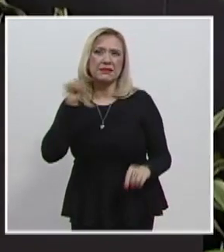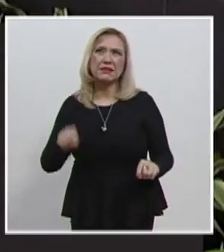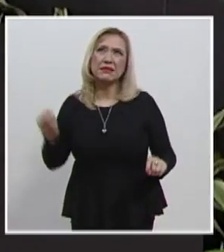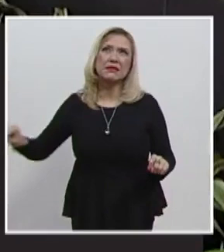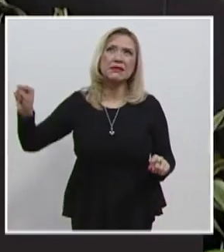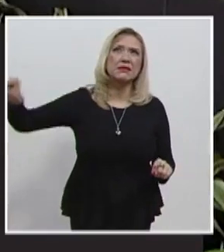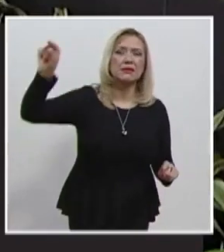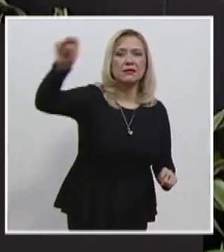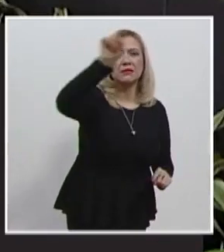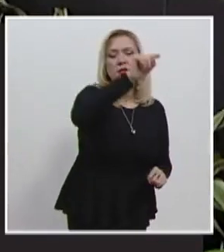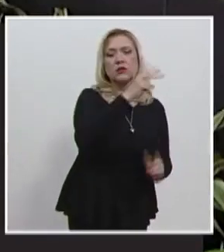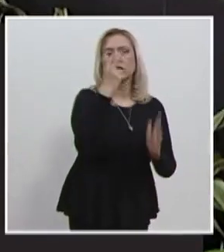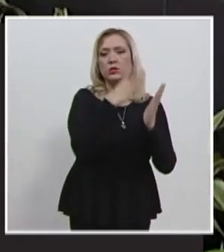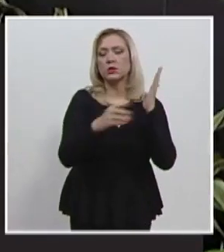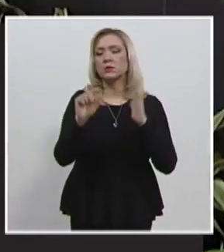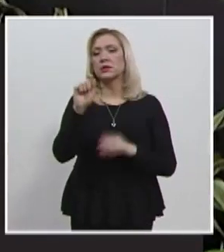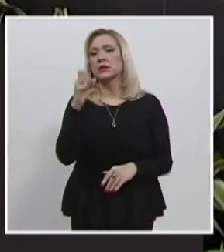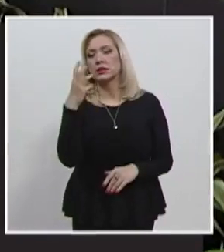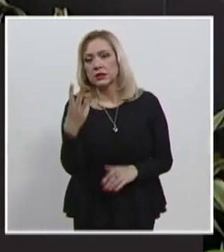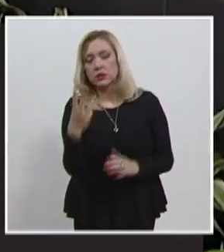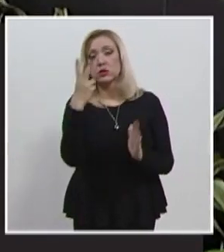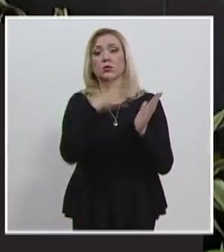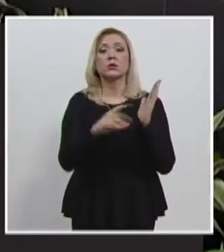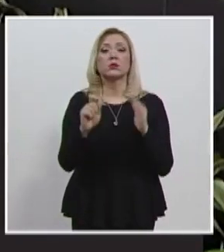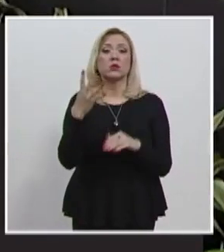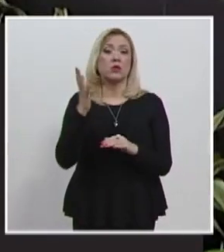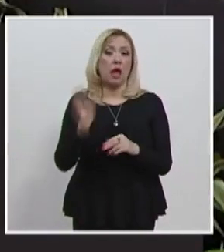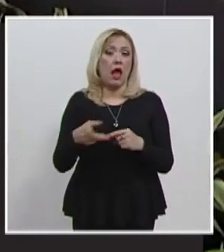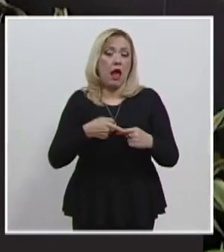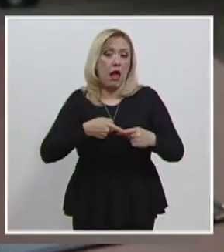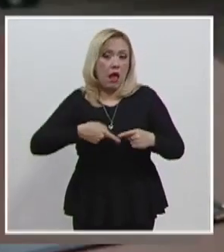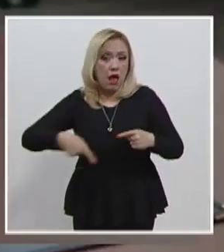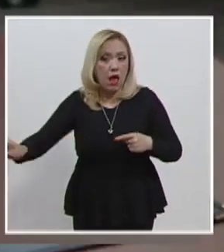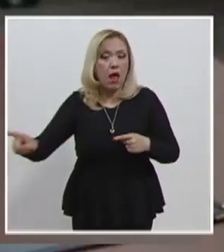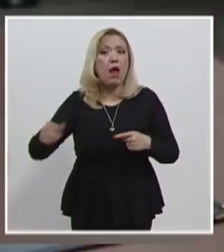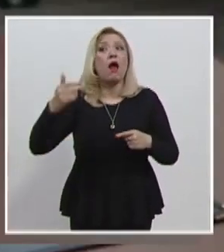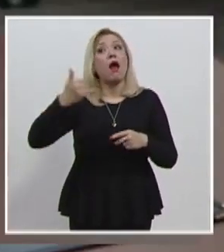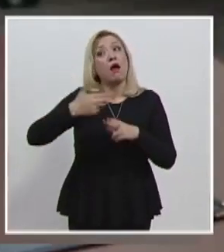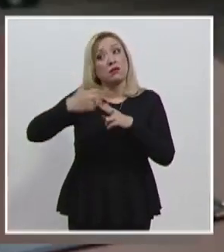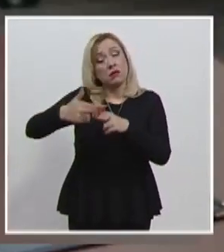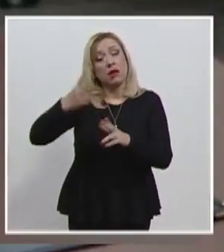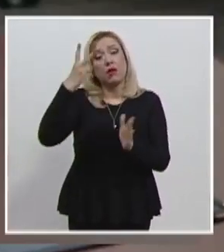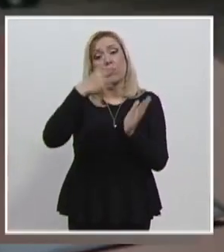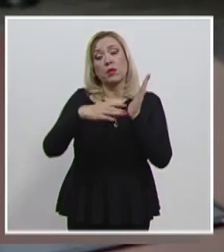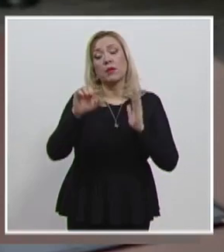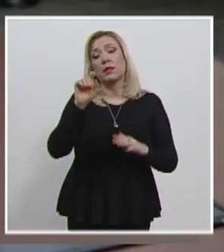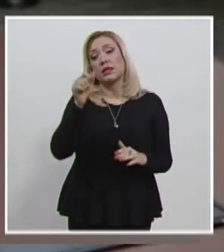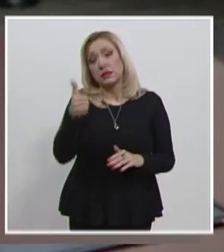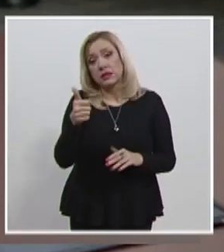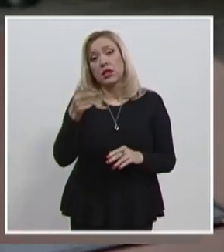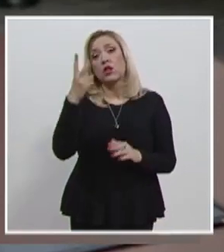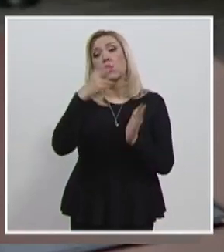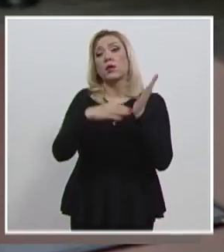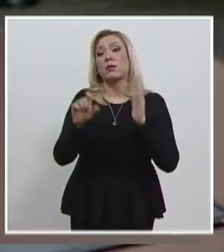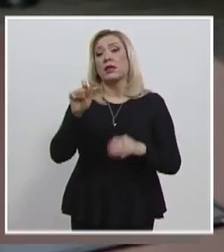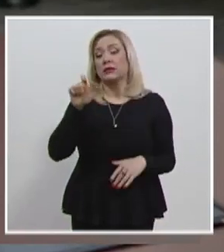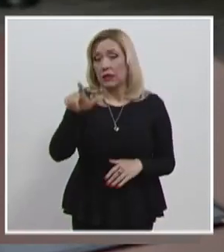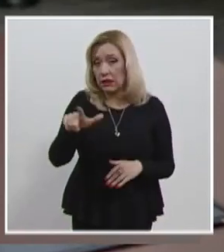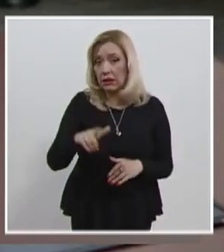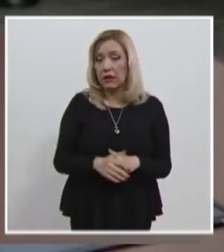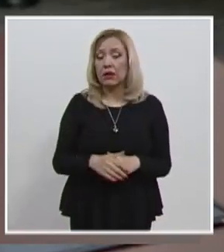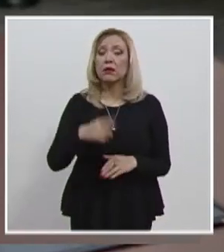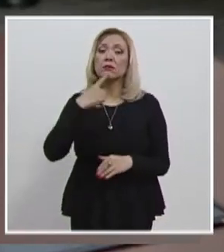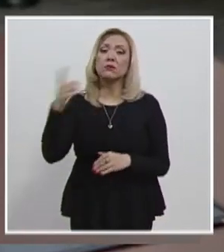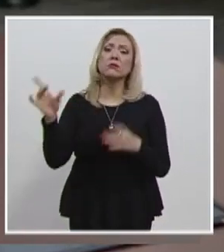electorales 2023-2024 y en su caso 2026 2027 la sala